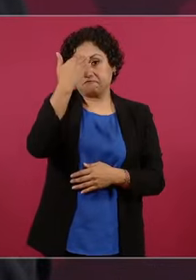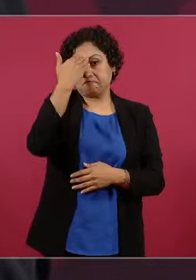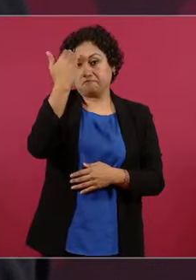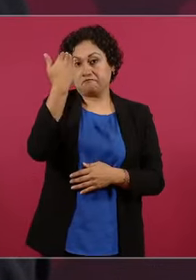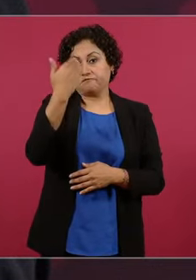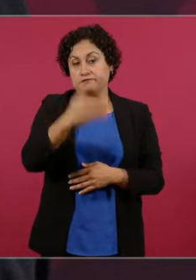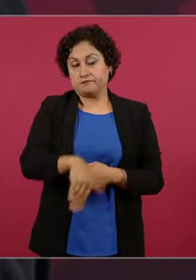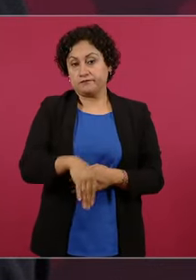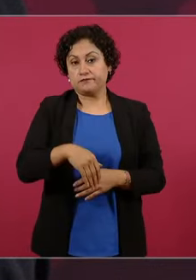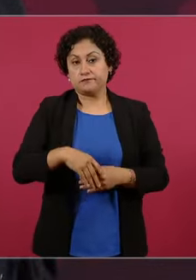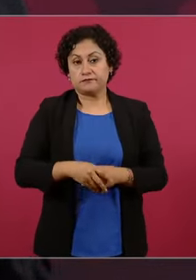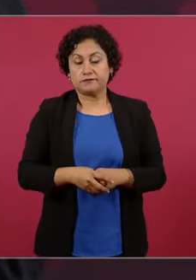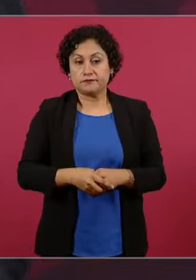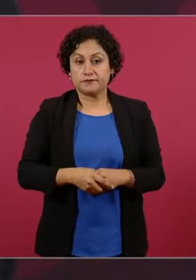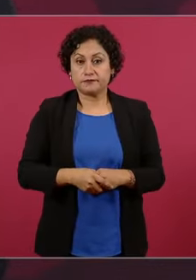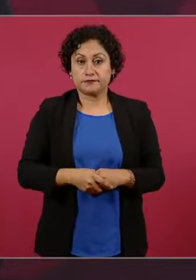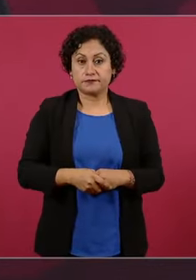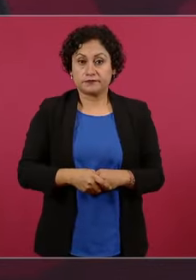de